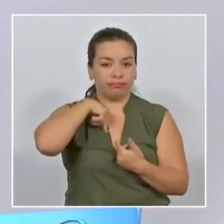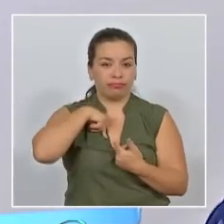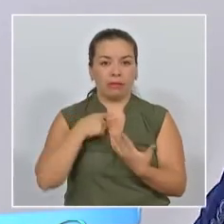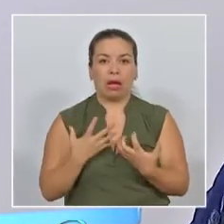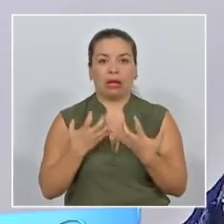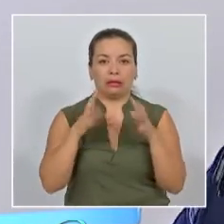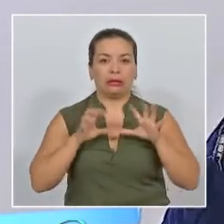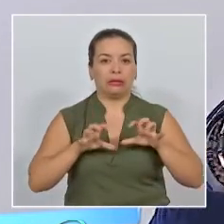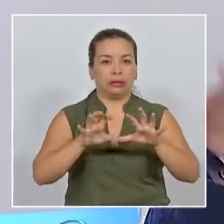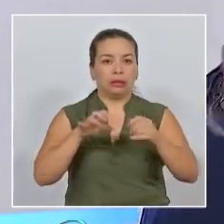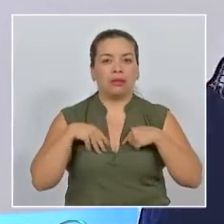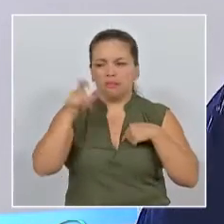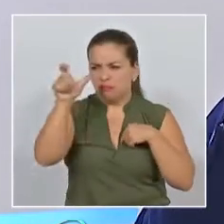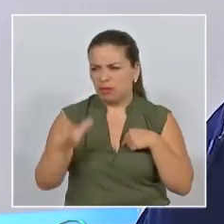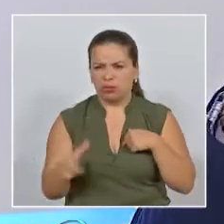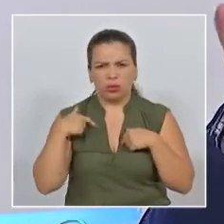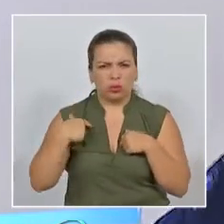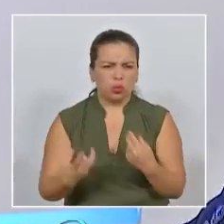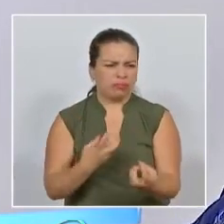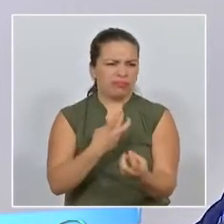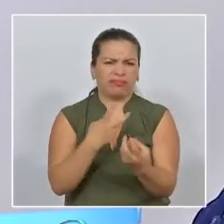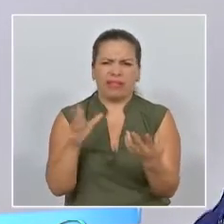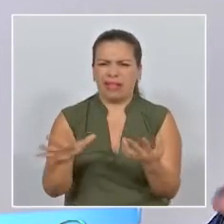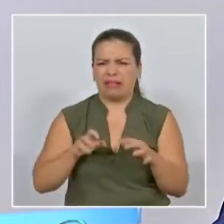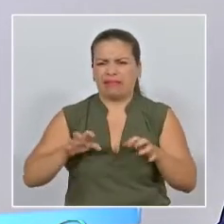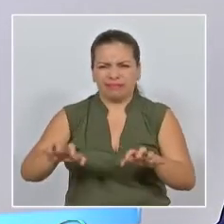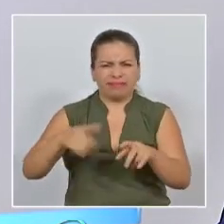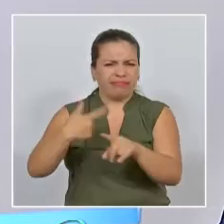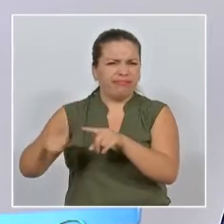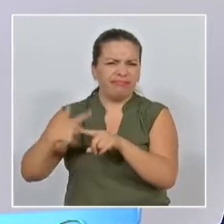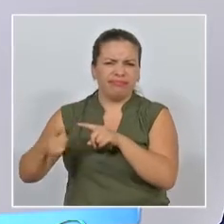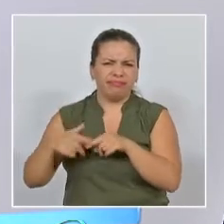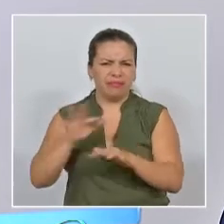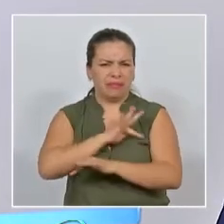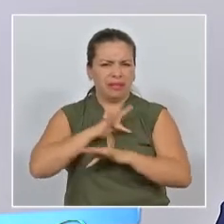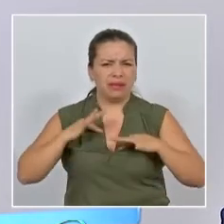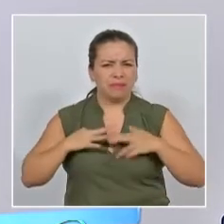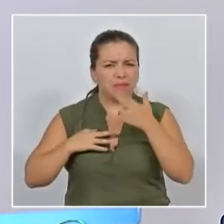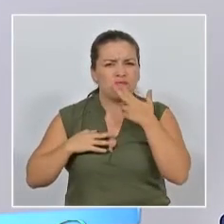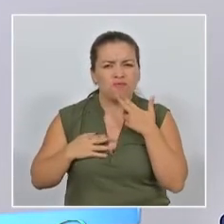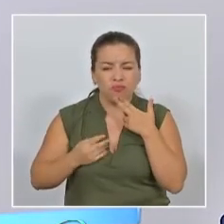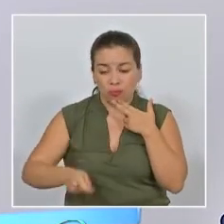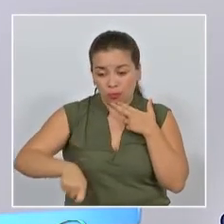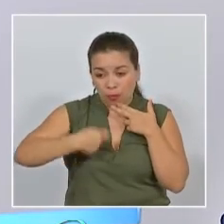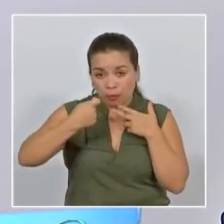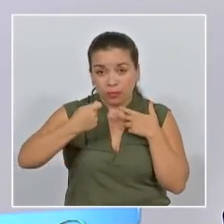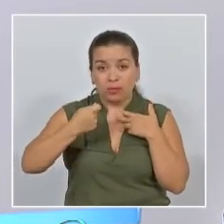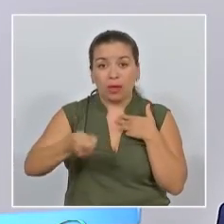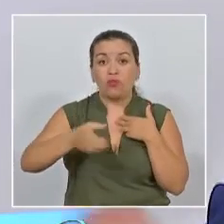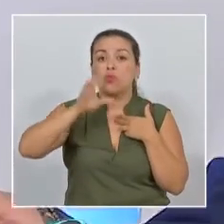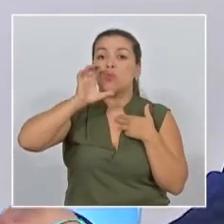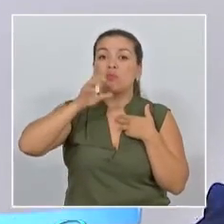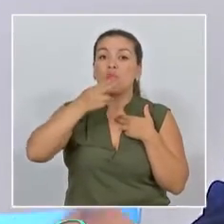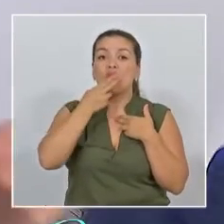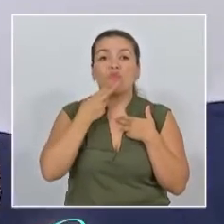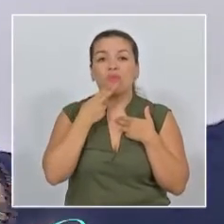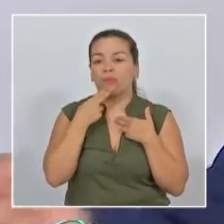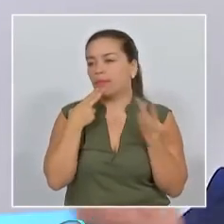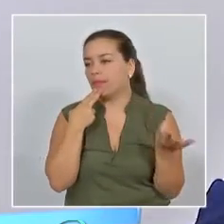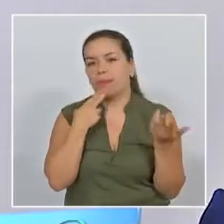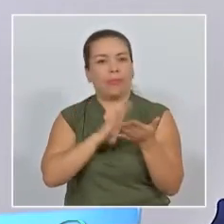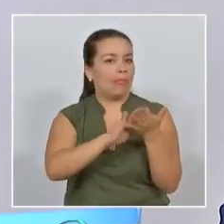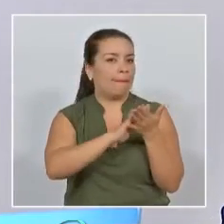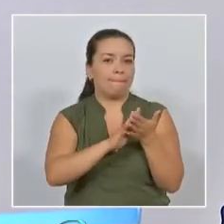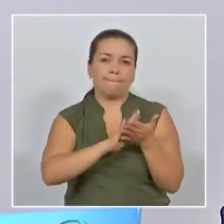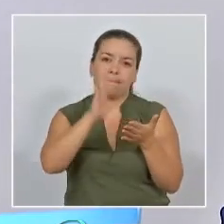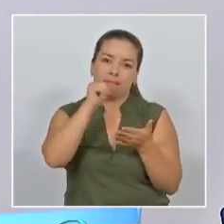esté haciendo quimio y radio y braquiterapia y todas esas cosas, que coma azúcar, no se va a mejorar. Pues como, le doy el medicamento, pero le doy